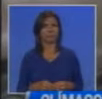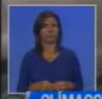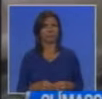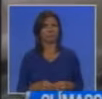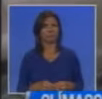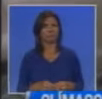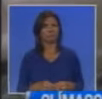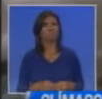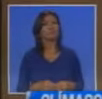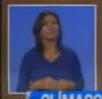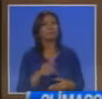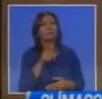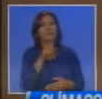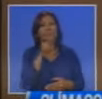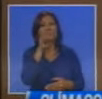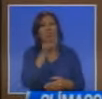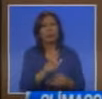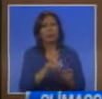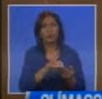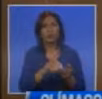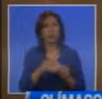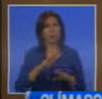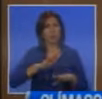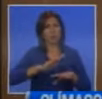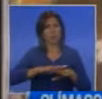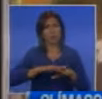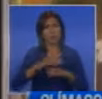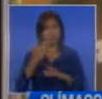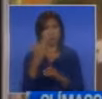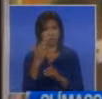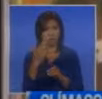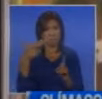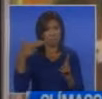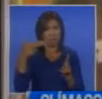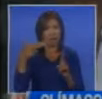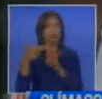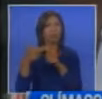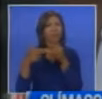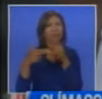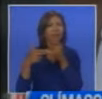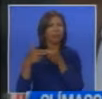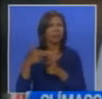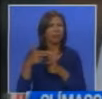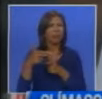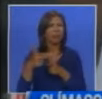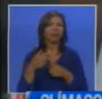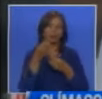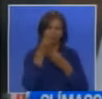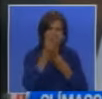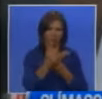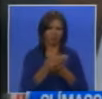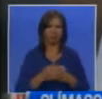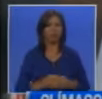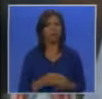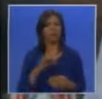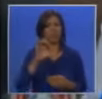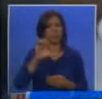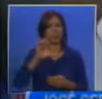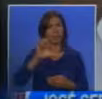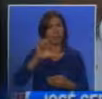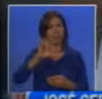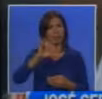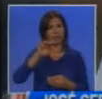revelado el nombre del presunto autor intelectual del asesinato del fiscal de Jipijapa. Siendo estos Clímaco